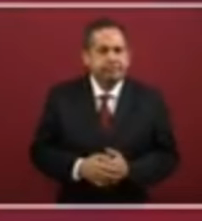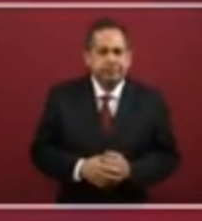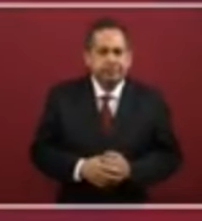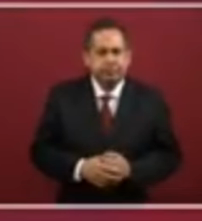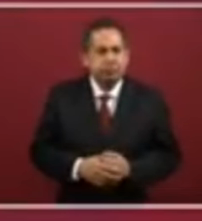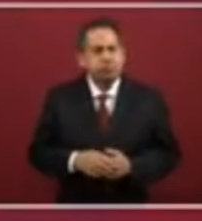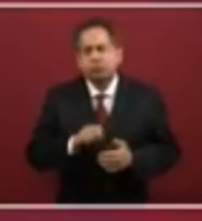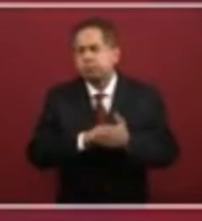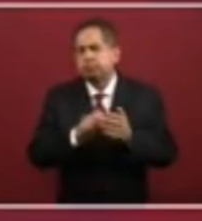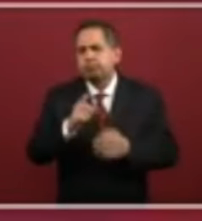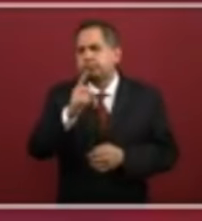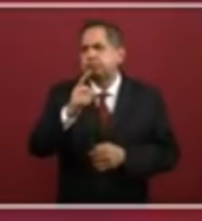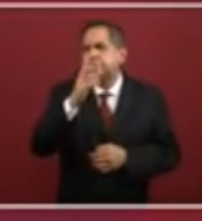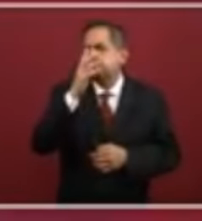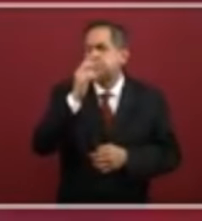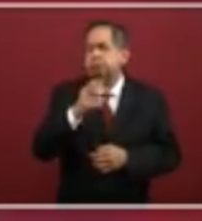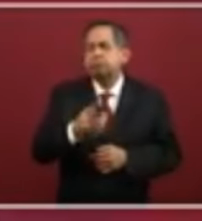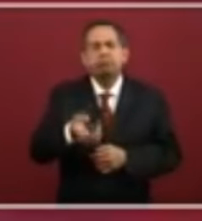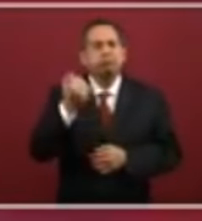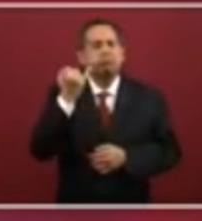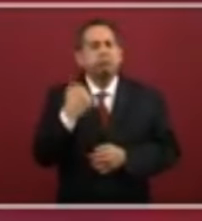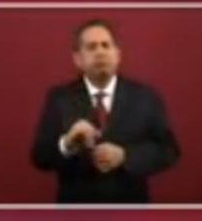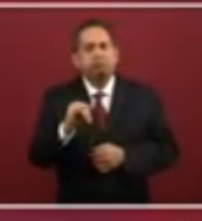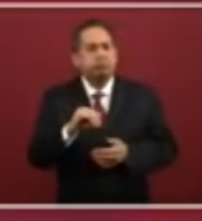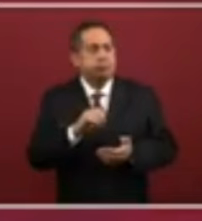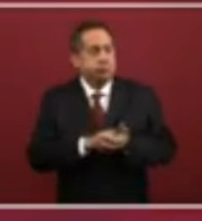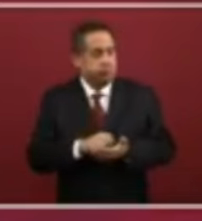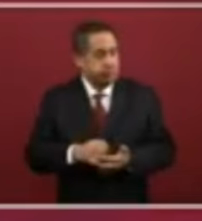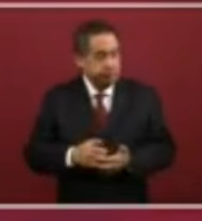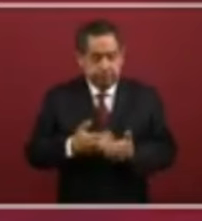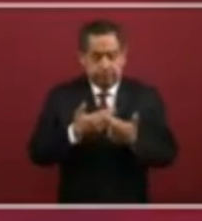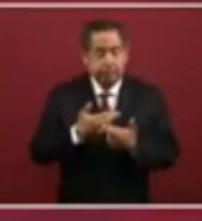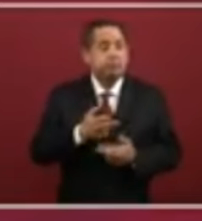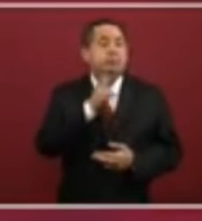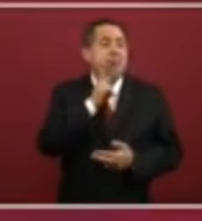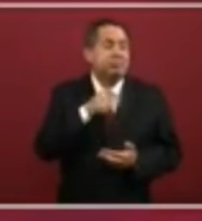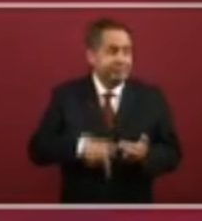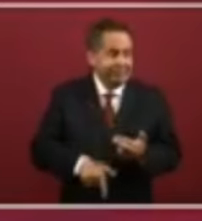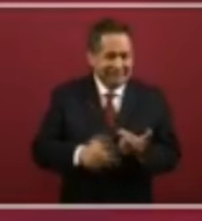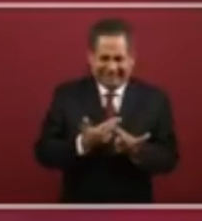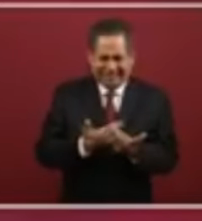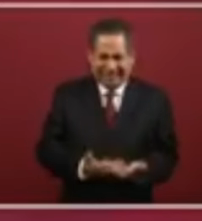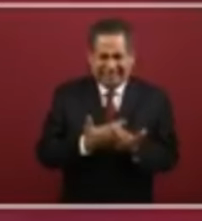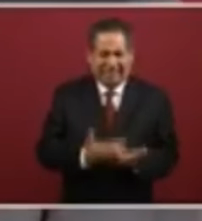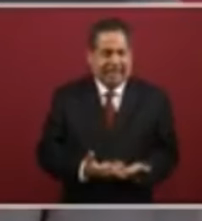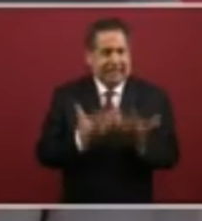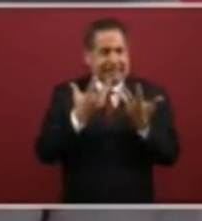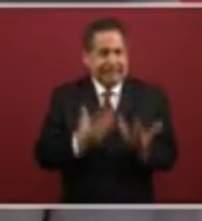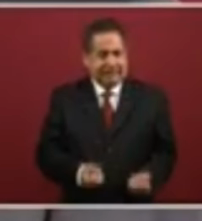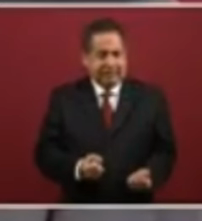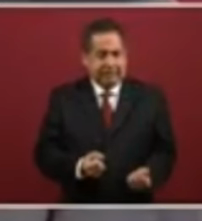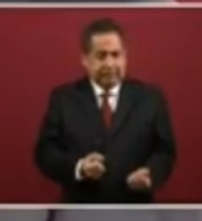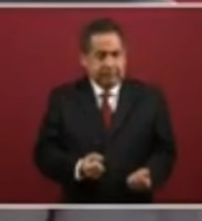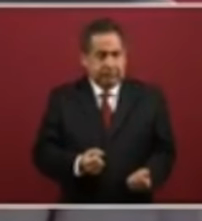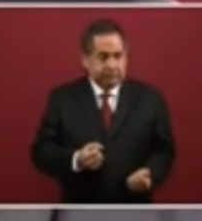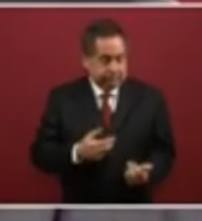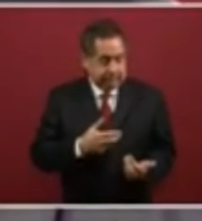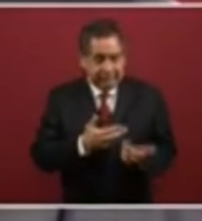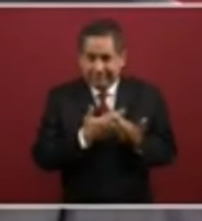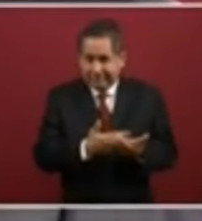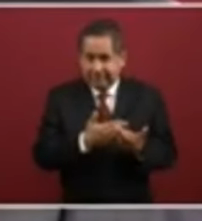es un absurdo que tengamos petróleo crudo, tengamos materia prima y estemos